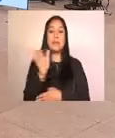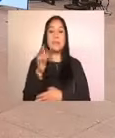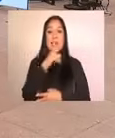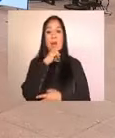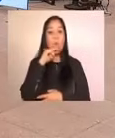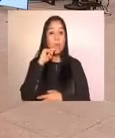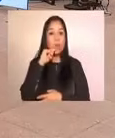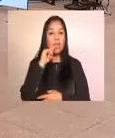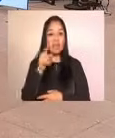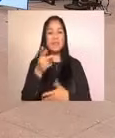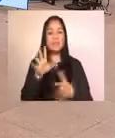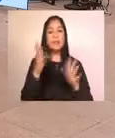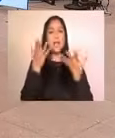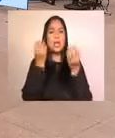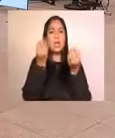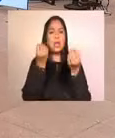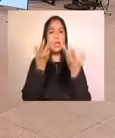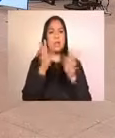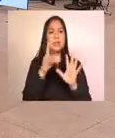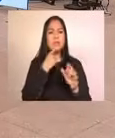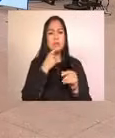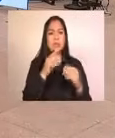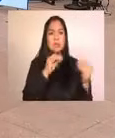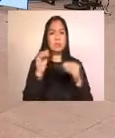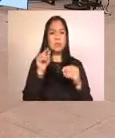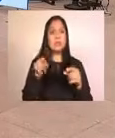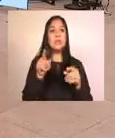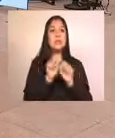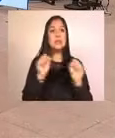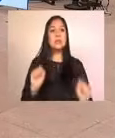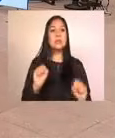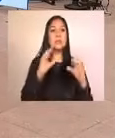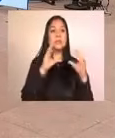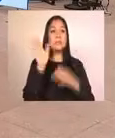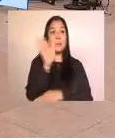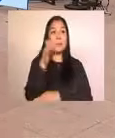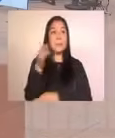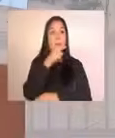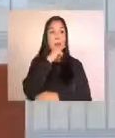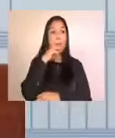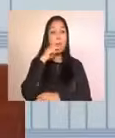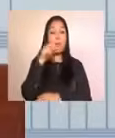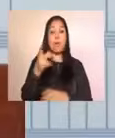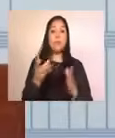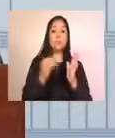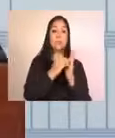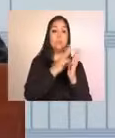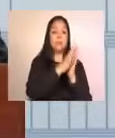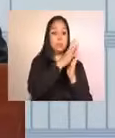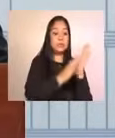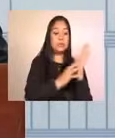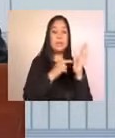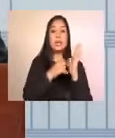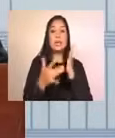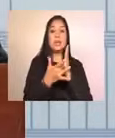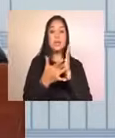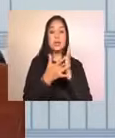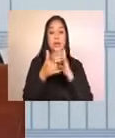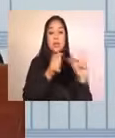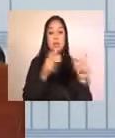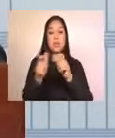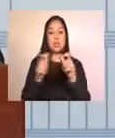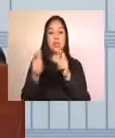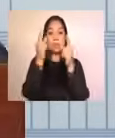hemos platicado. Este sistema de banderas rojas pues permite la incorporación de la tecnología al control en la ejecución